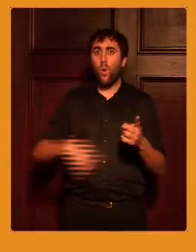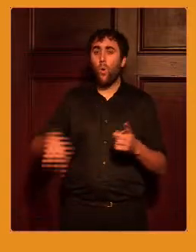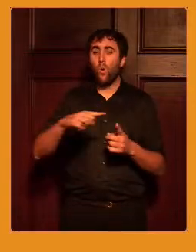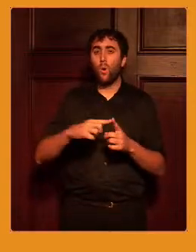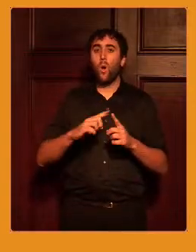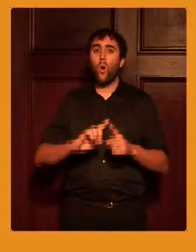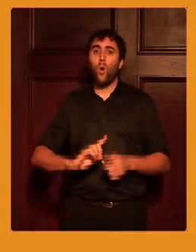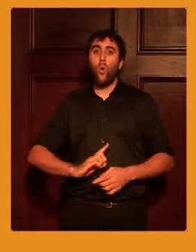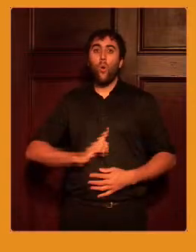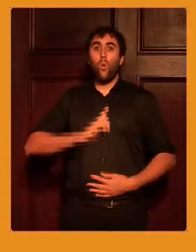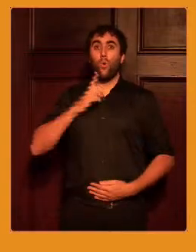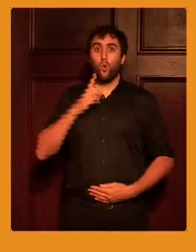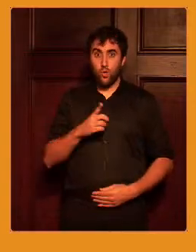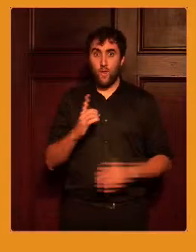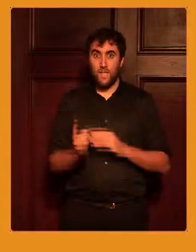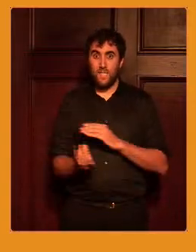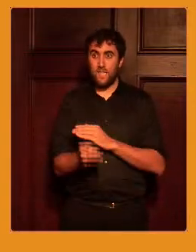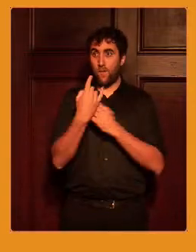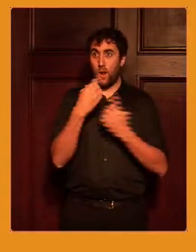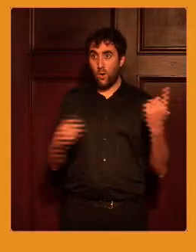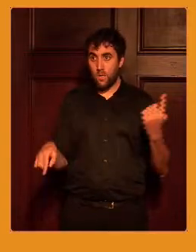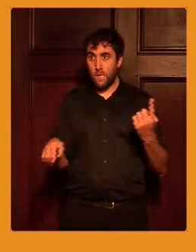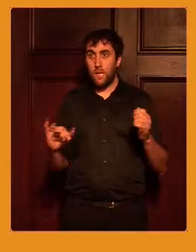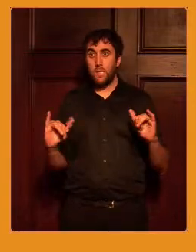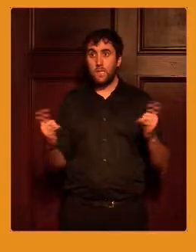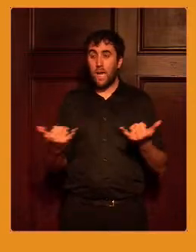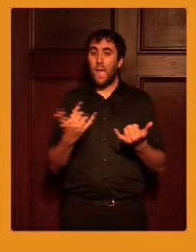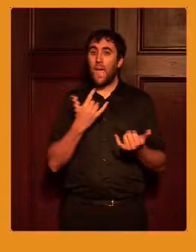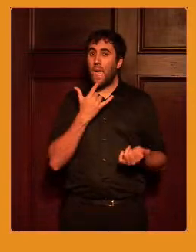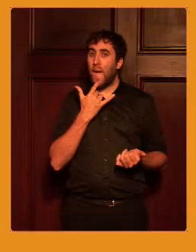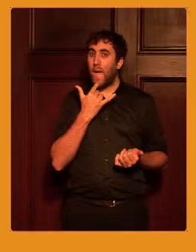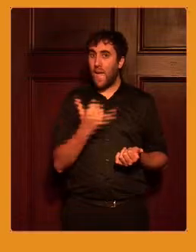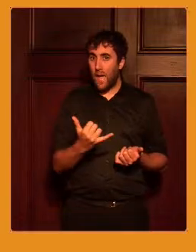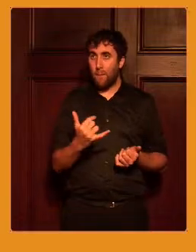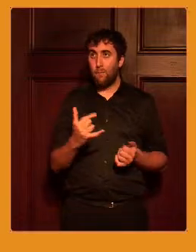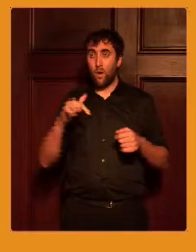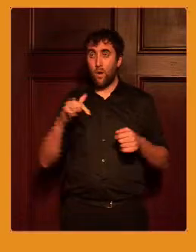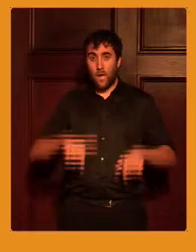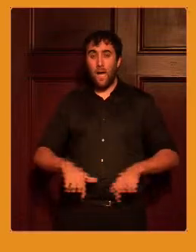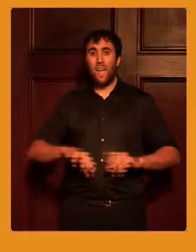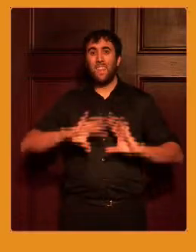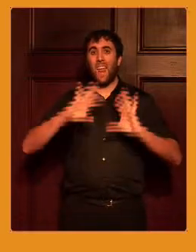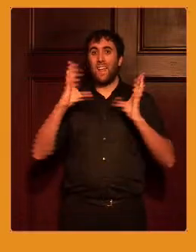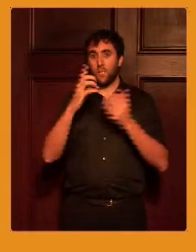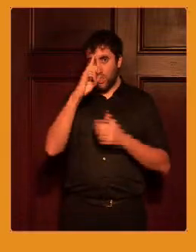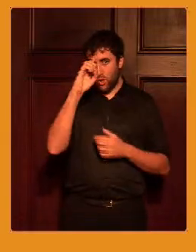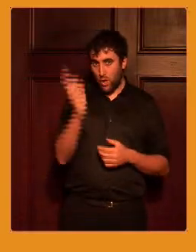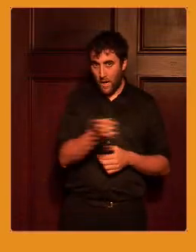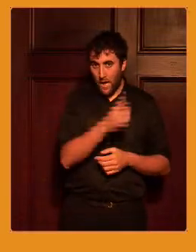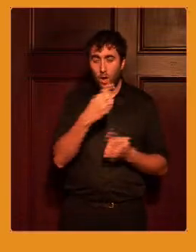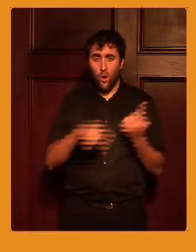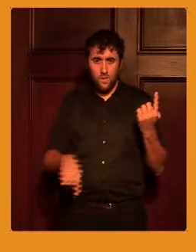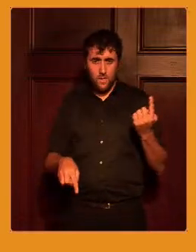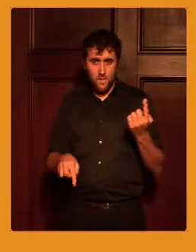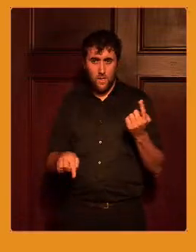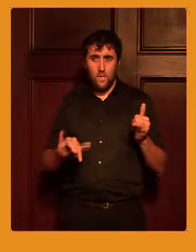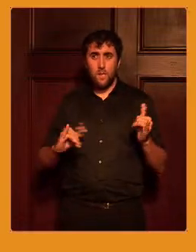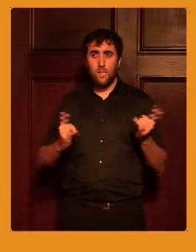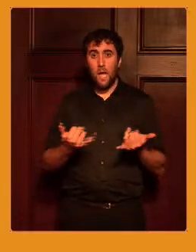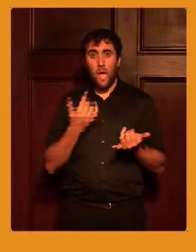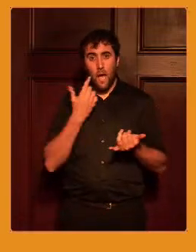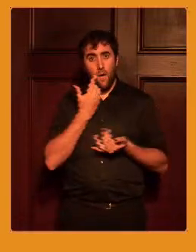de que Ceibal muchas veces se ha tomado como ejemplo en la región y a nivel internacional, y eso es porque, creo yo,